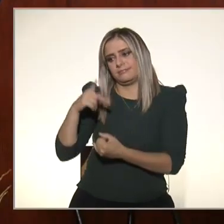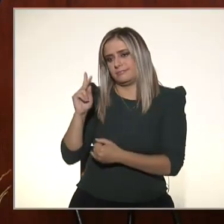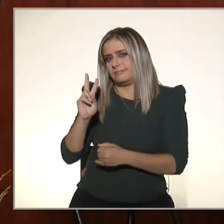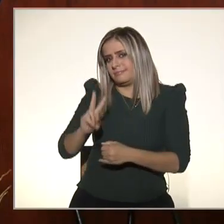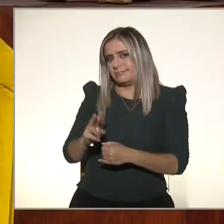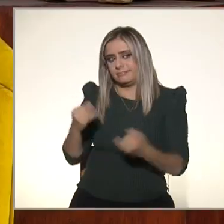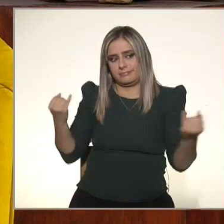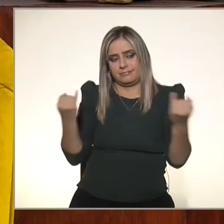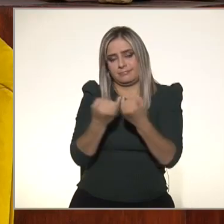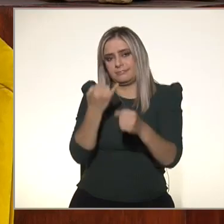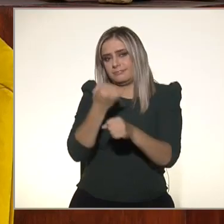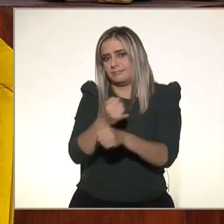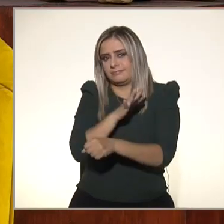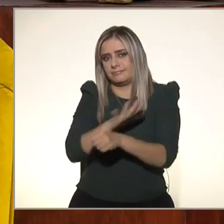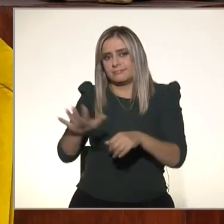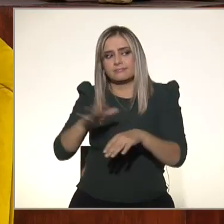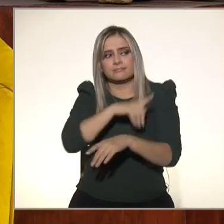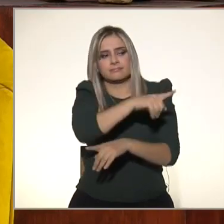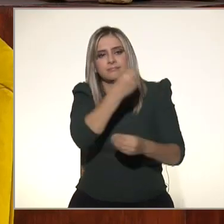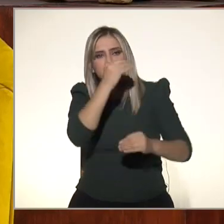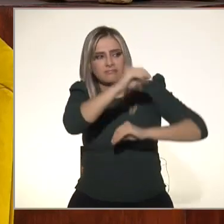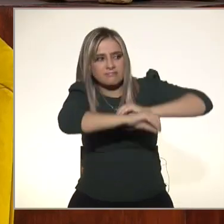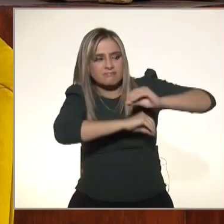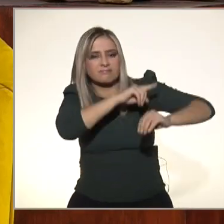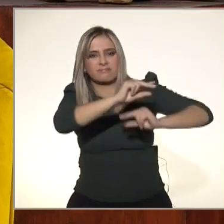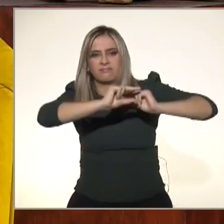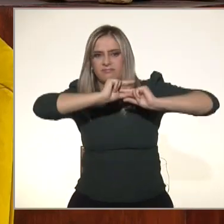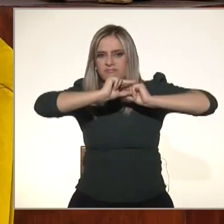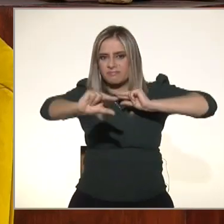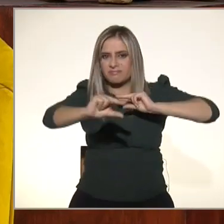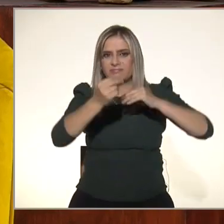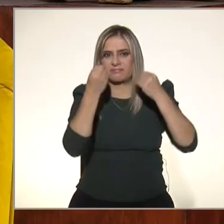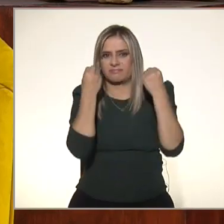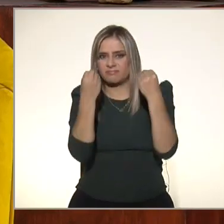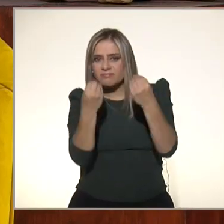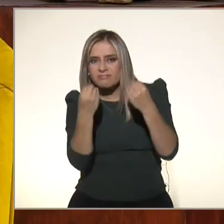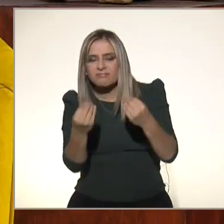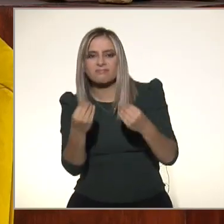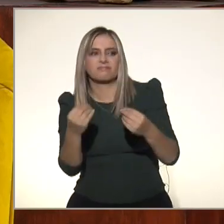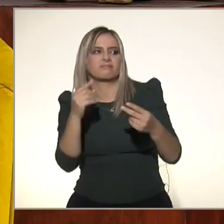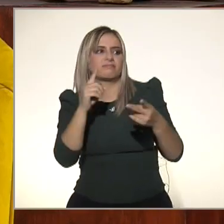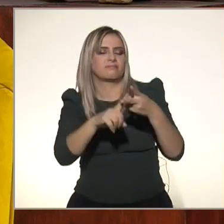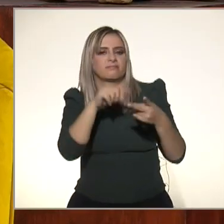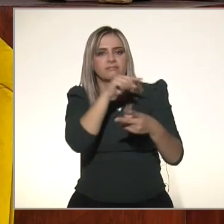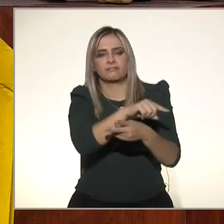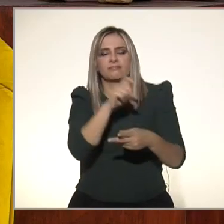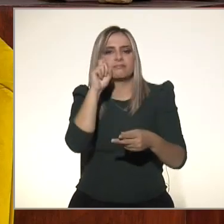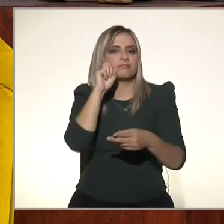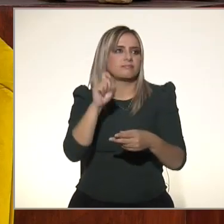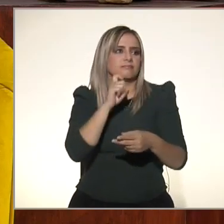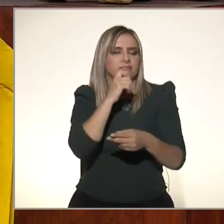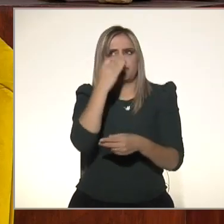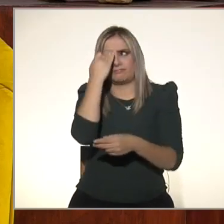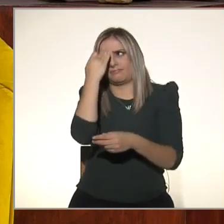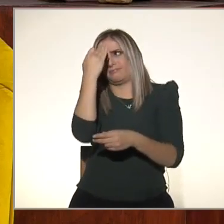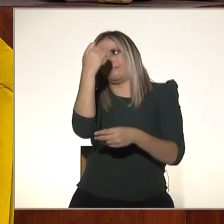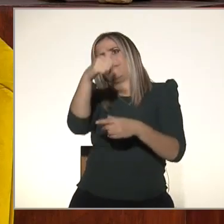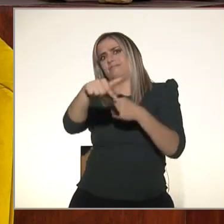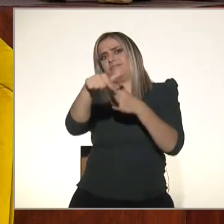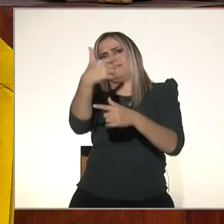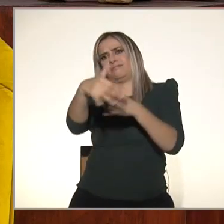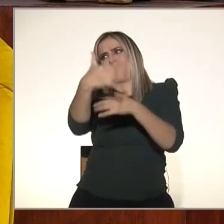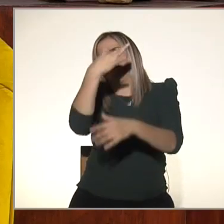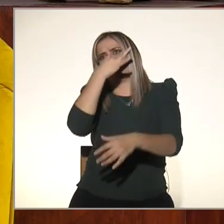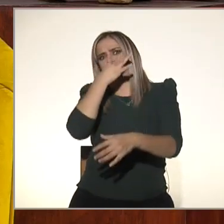haya mucha eyaculación, para que la erección sea muy larga o la relación sexual dure eternamente